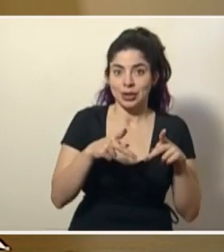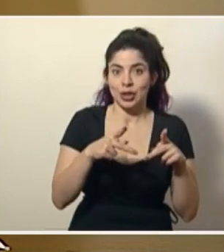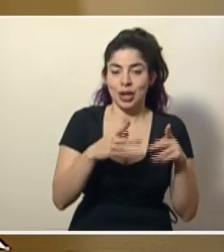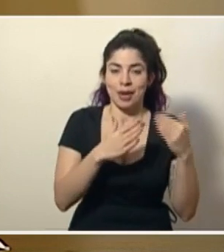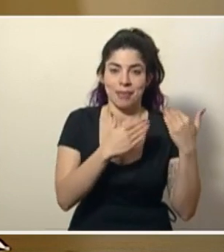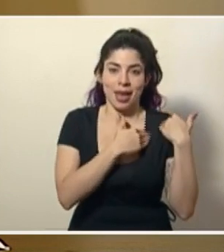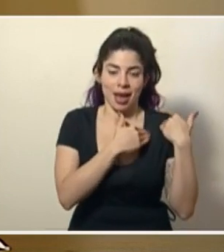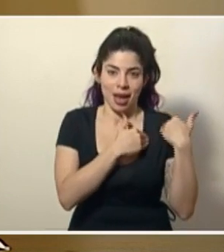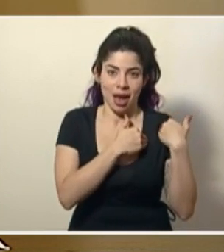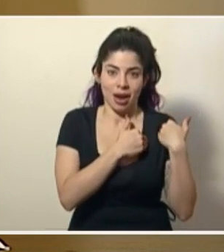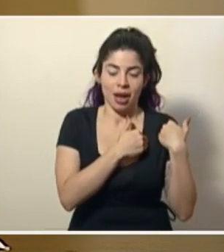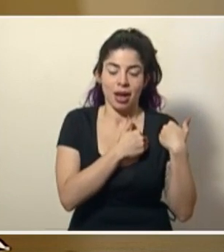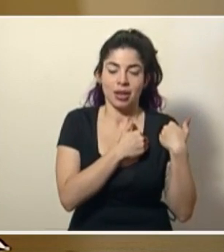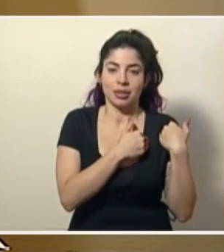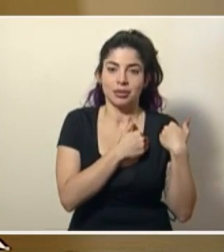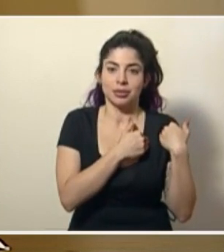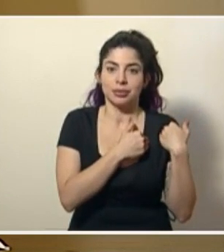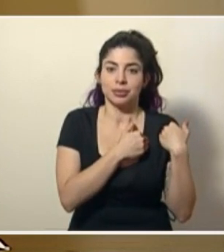encargar la